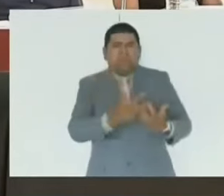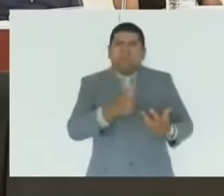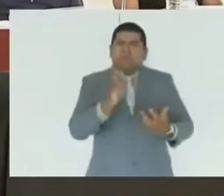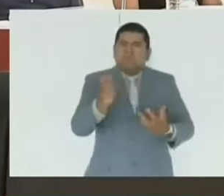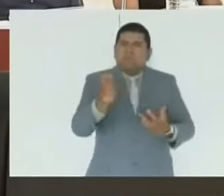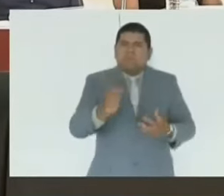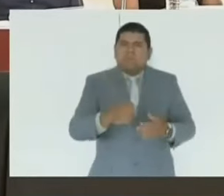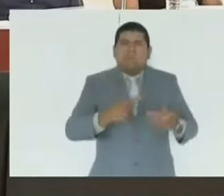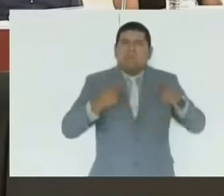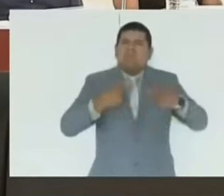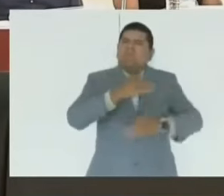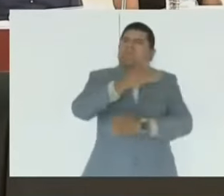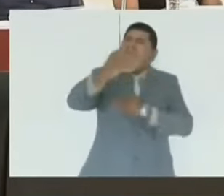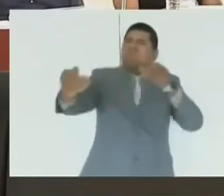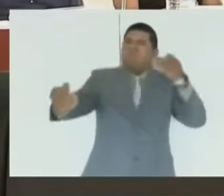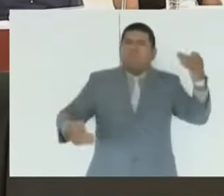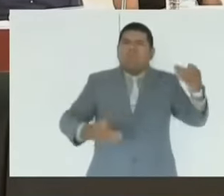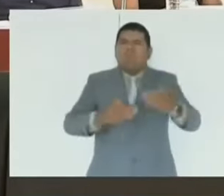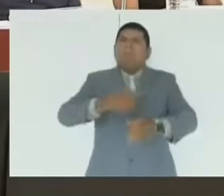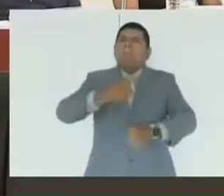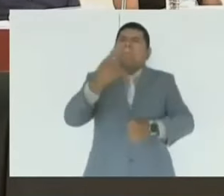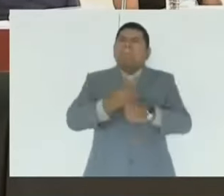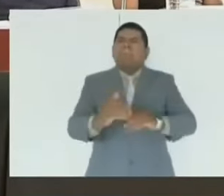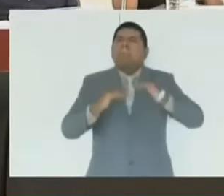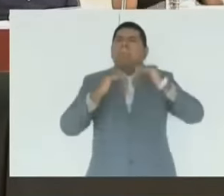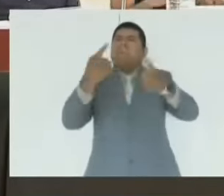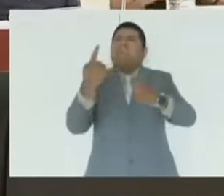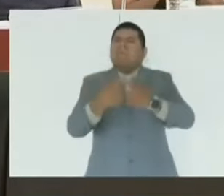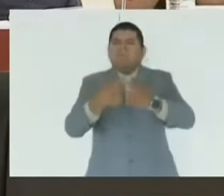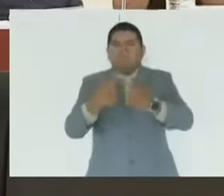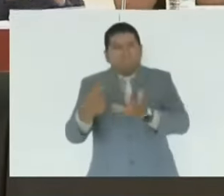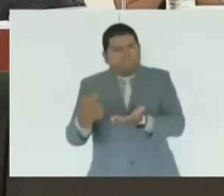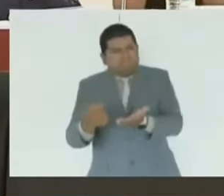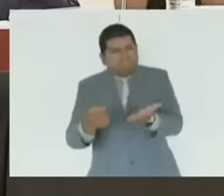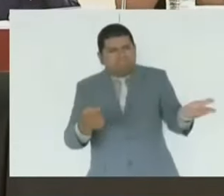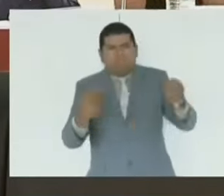bien de todos, primero los pobres.